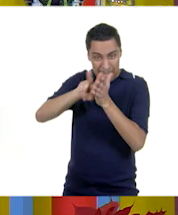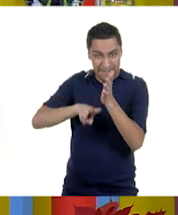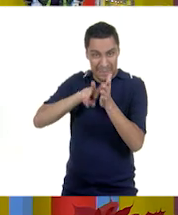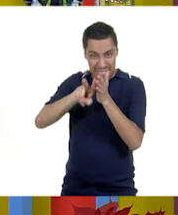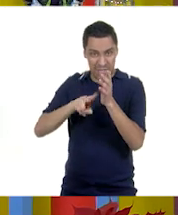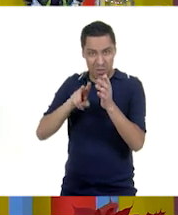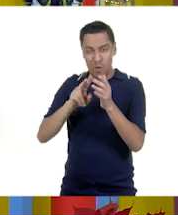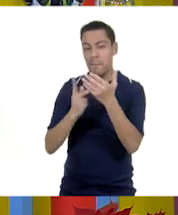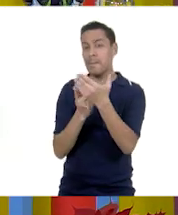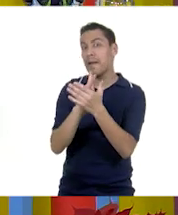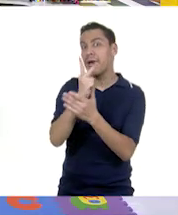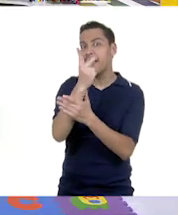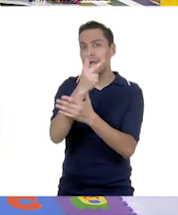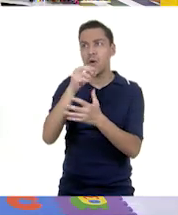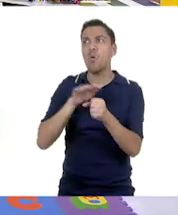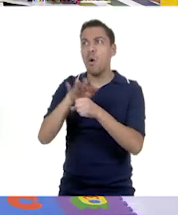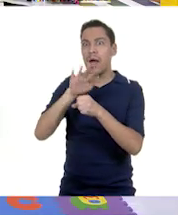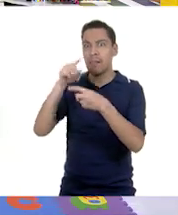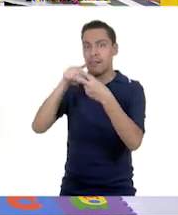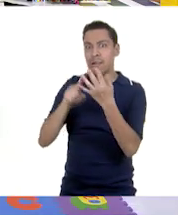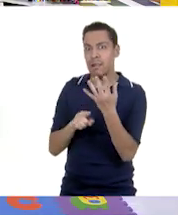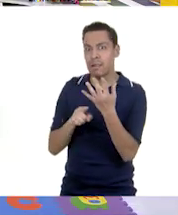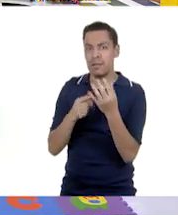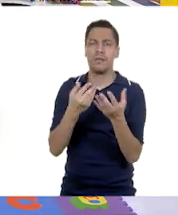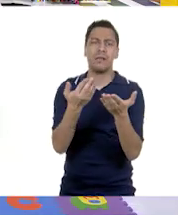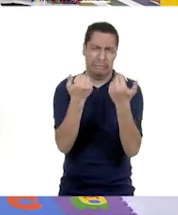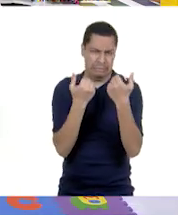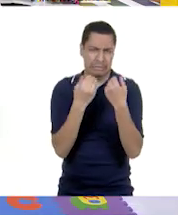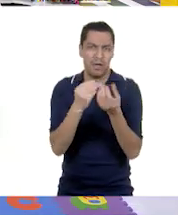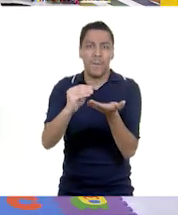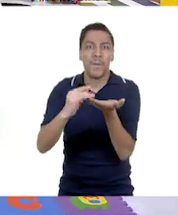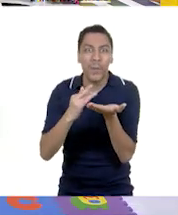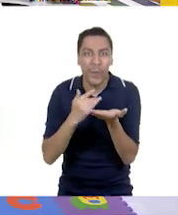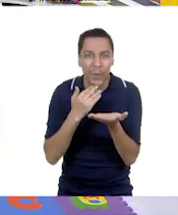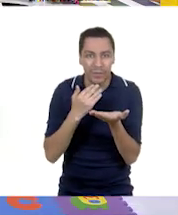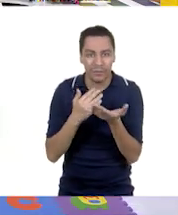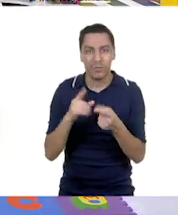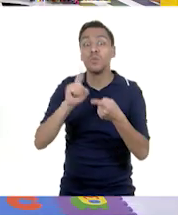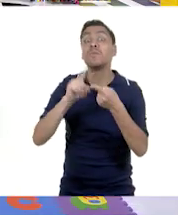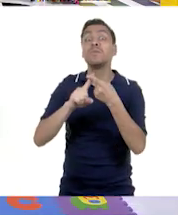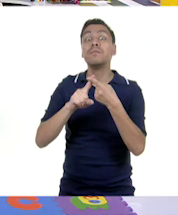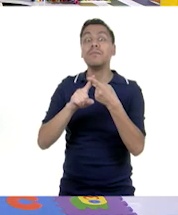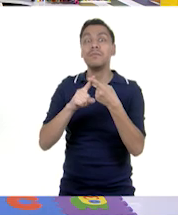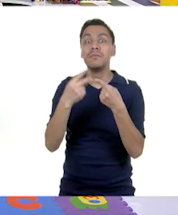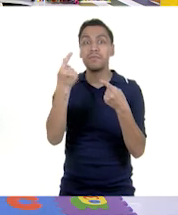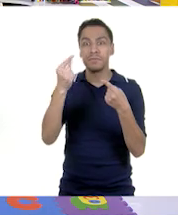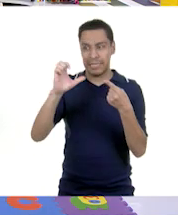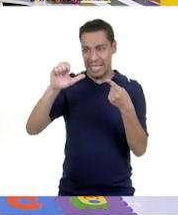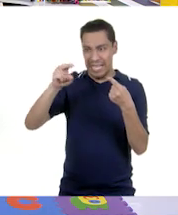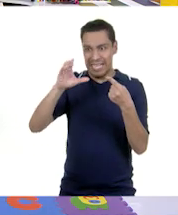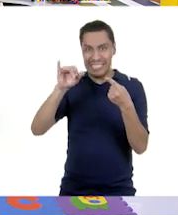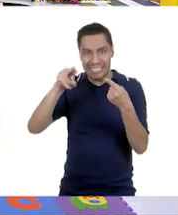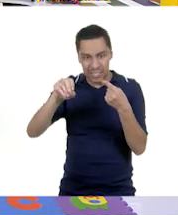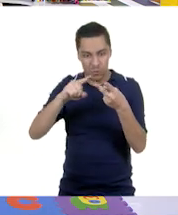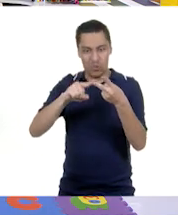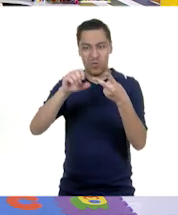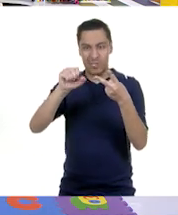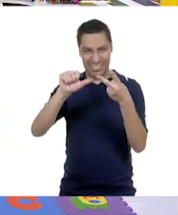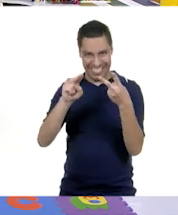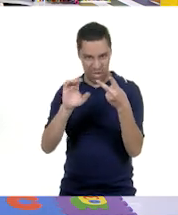¿verdad? Vamos a ver qué tan atenta estabas. ¿Listo? Muy bien. Te voy a contar. Y primera planta, vamos. Encino,